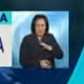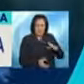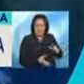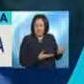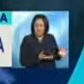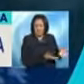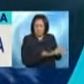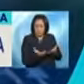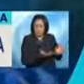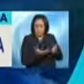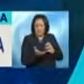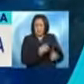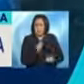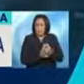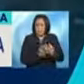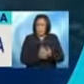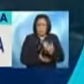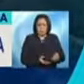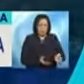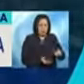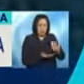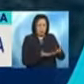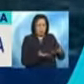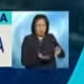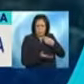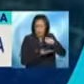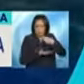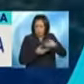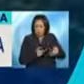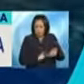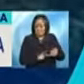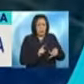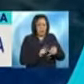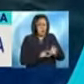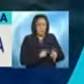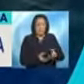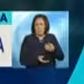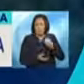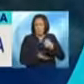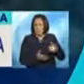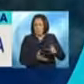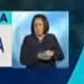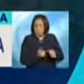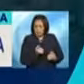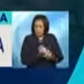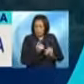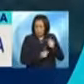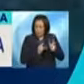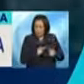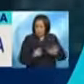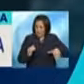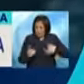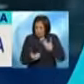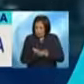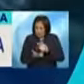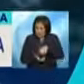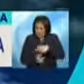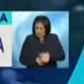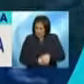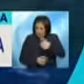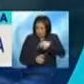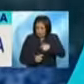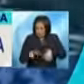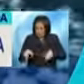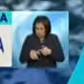con víveres y otro tipo de, digamos, alimentos no perecibles para poder apoyar a la población. ¿Ha llegado alguna autoridad hasta donde